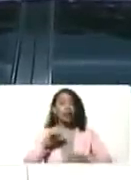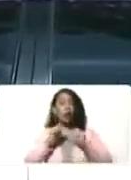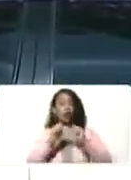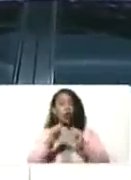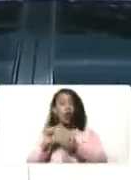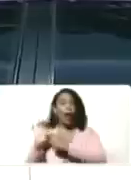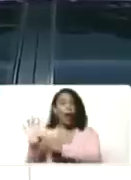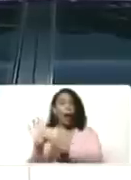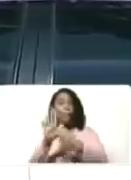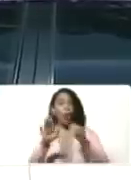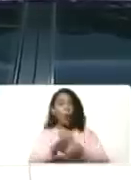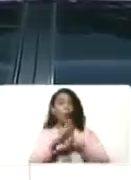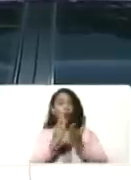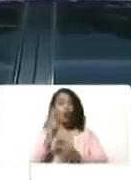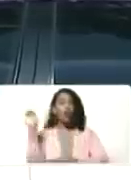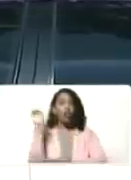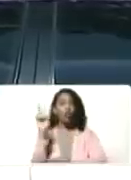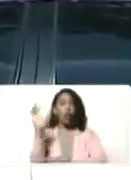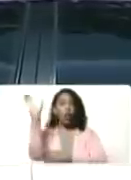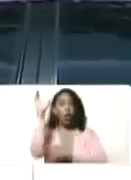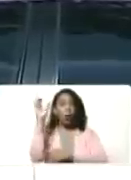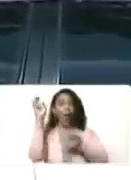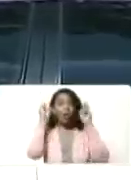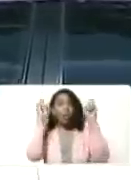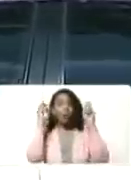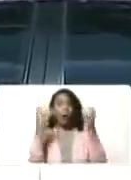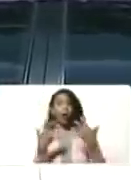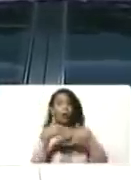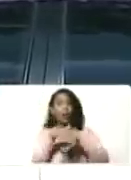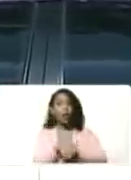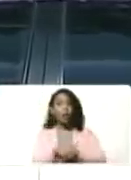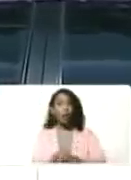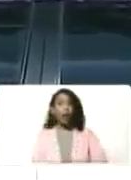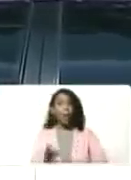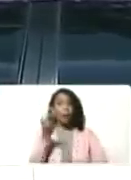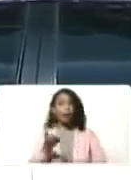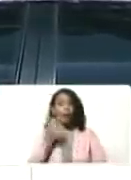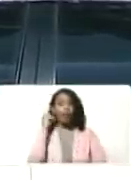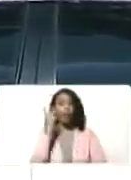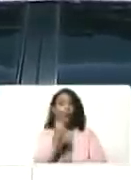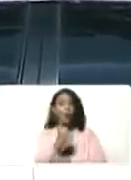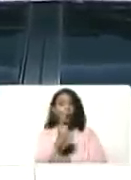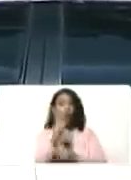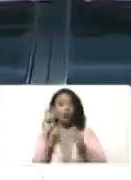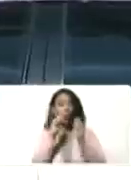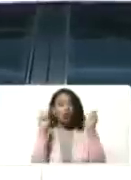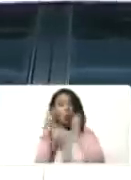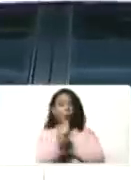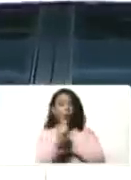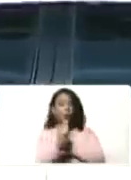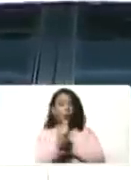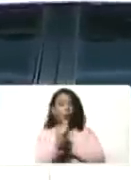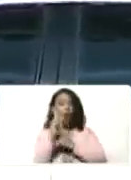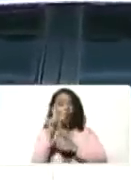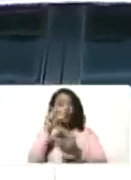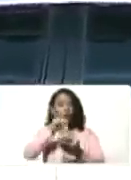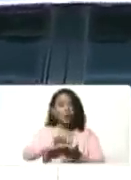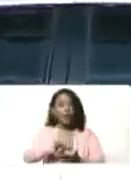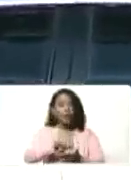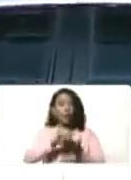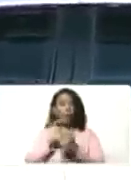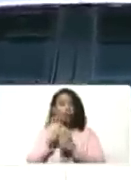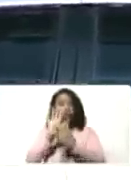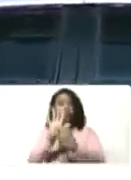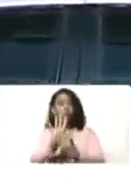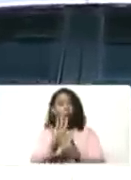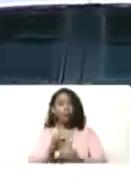el mundo Venezuela y Colombia en torno al tema de la integración tan importante. Debemos convertirnos en un foro. Debemos ser